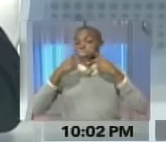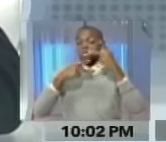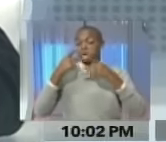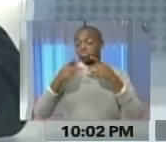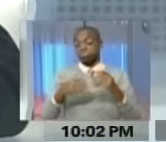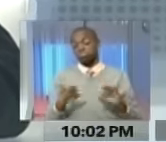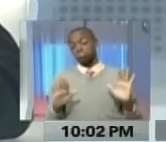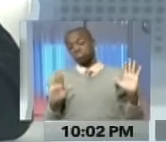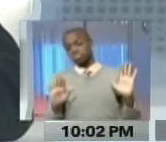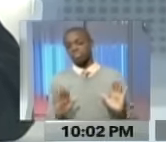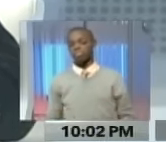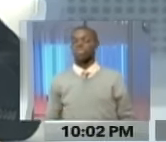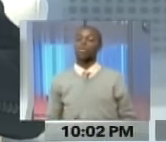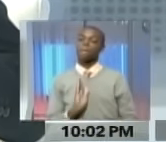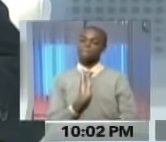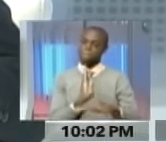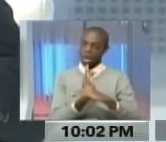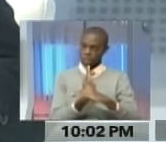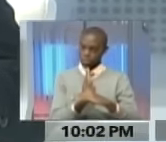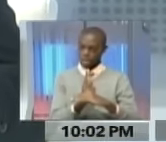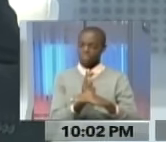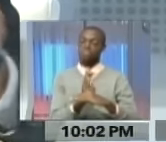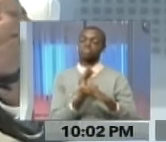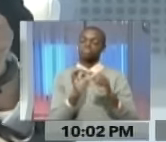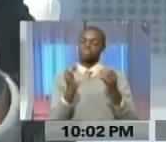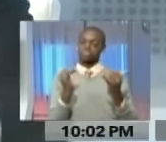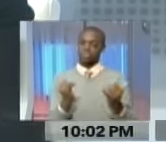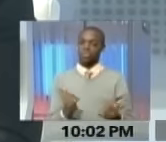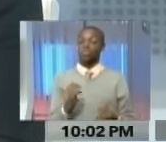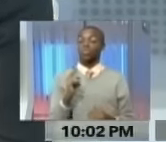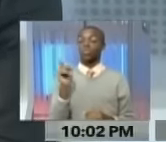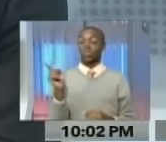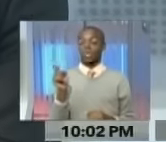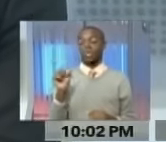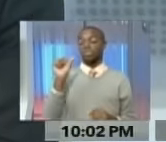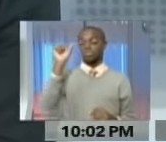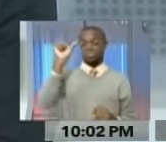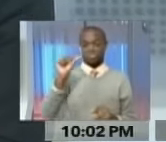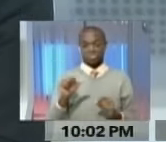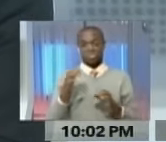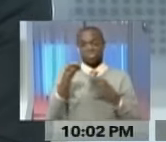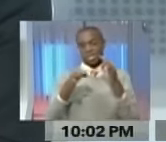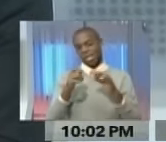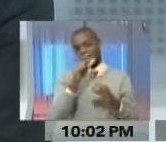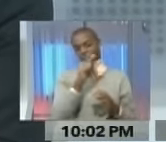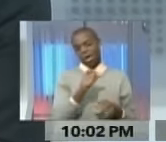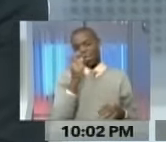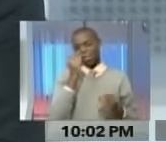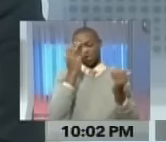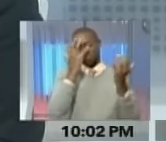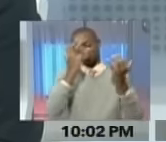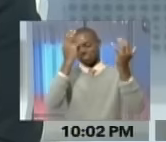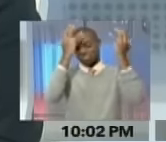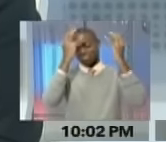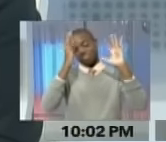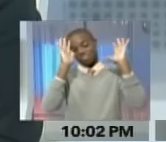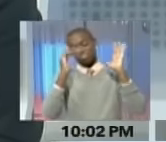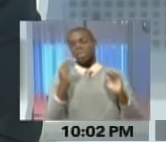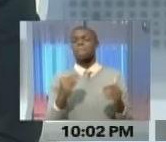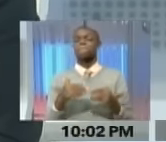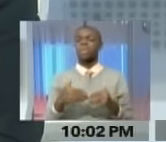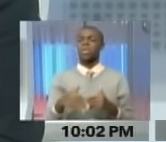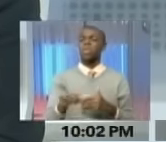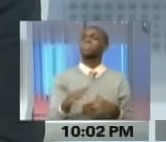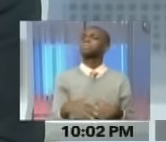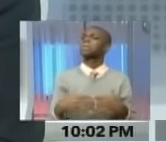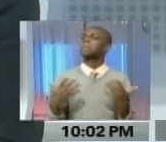hacer una pausa doctor le parece el análisis de este señor Bueno usted lo hace todos los jueves también en su programa la gente se pregunta mucho qué viene ahora